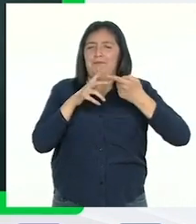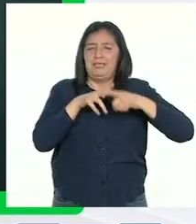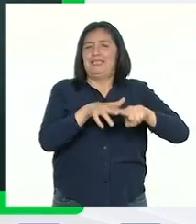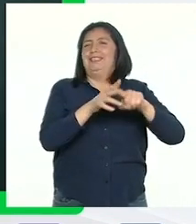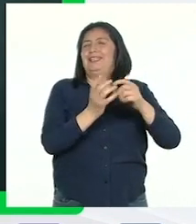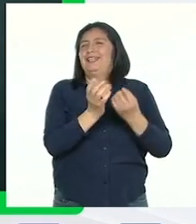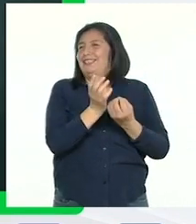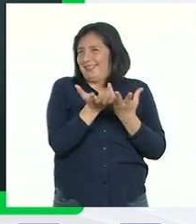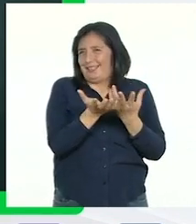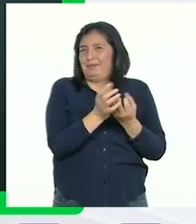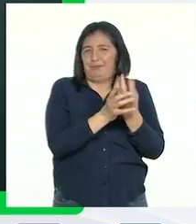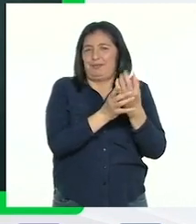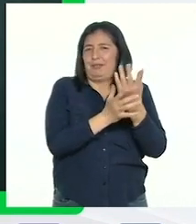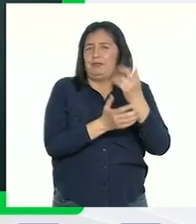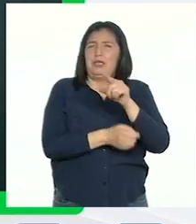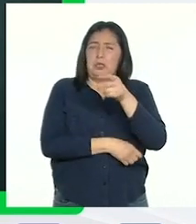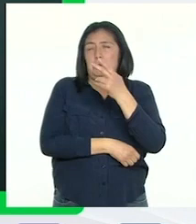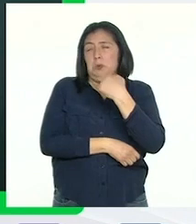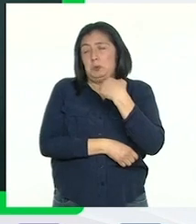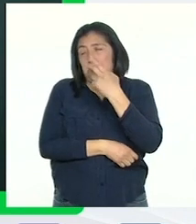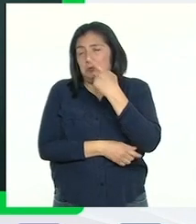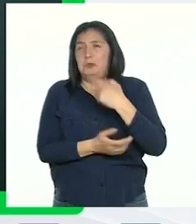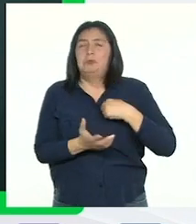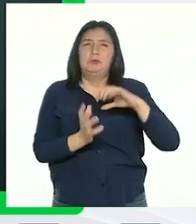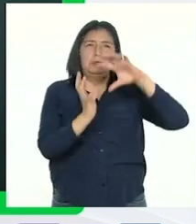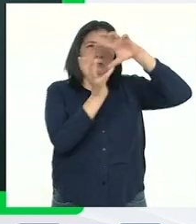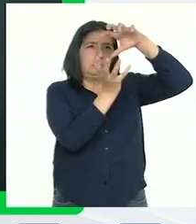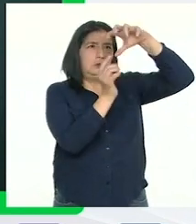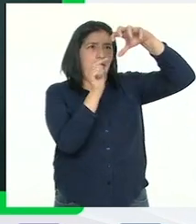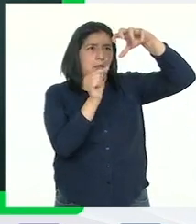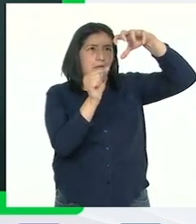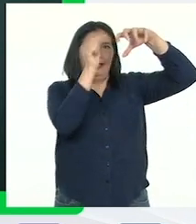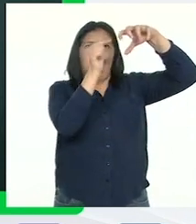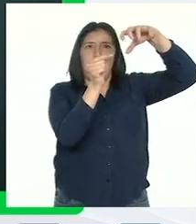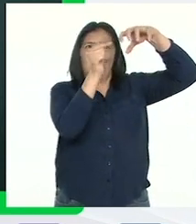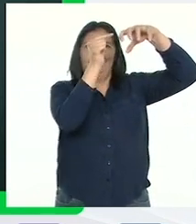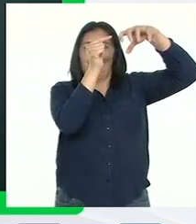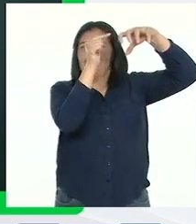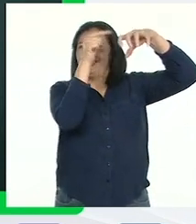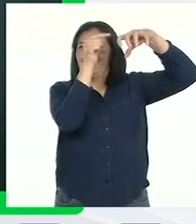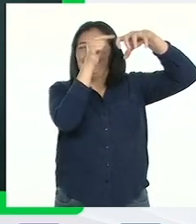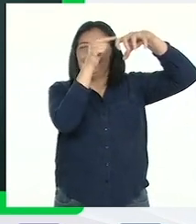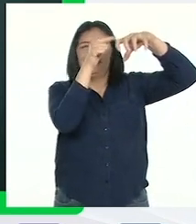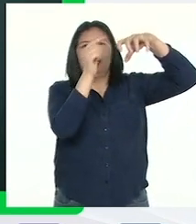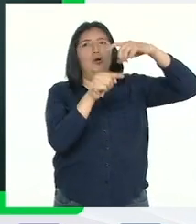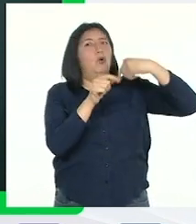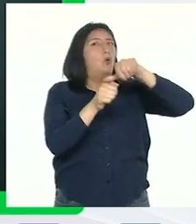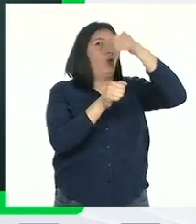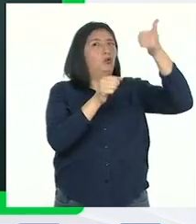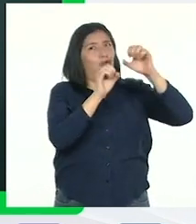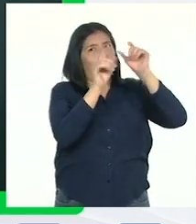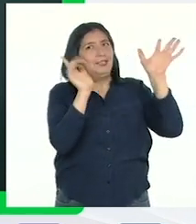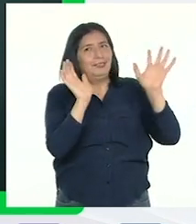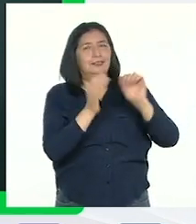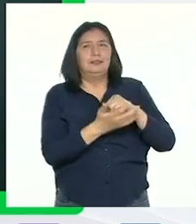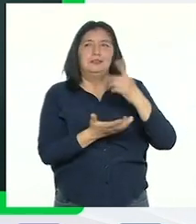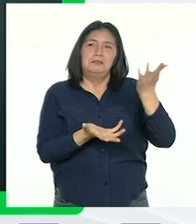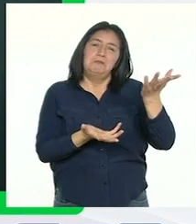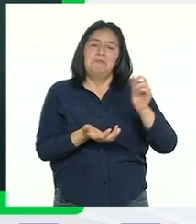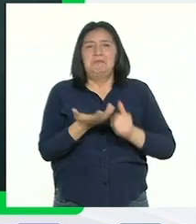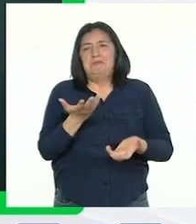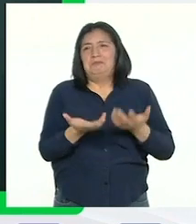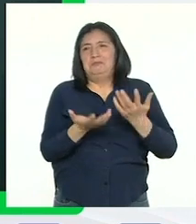primavera, ¿no? Como curiosidad te puedo contar que en el hemisferio norte de la Tierra la primavera empieza en otra fecha. Piensa